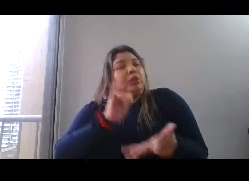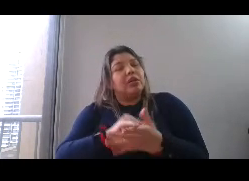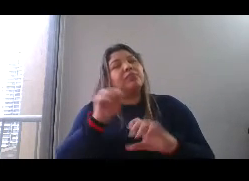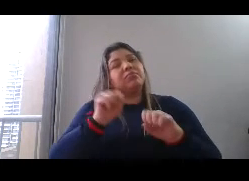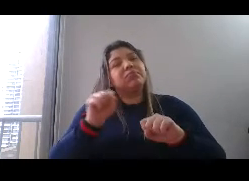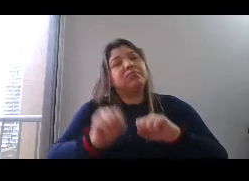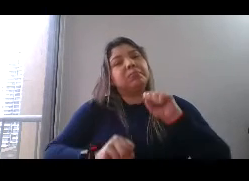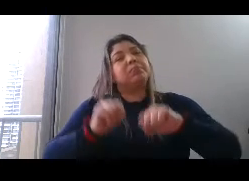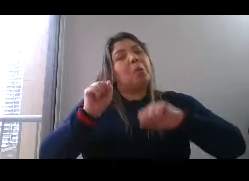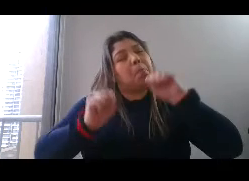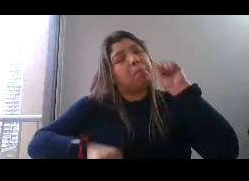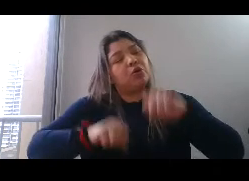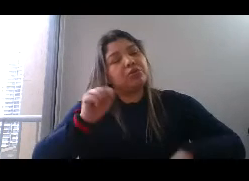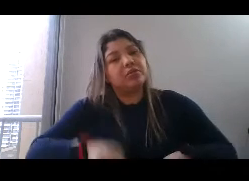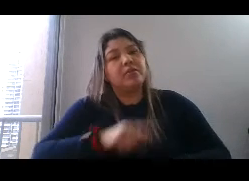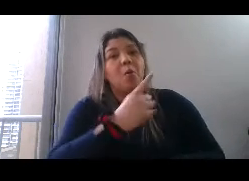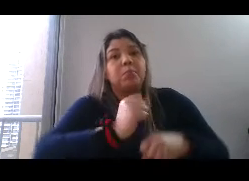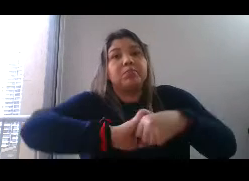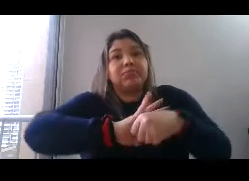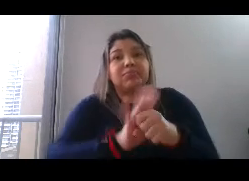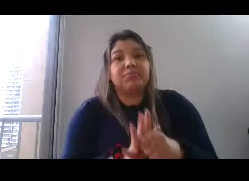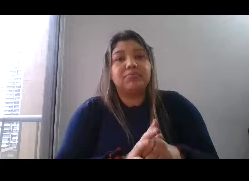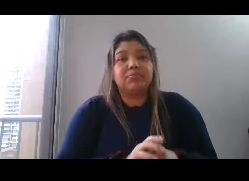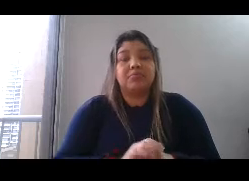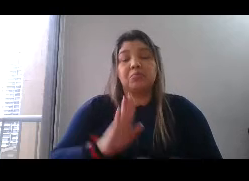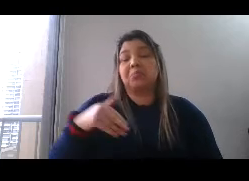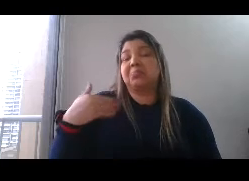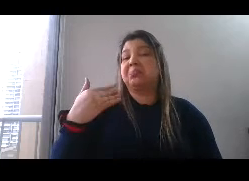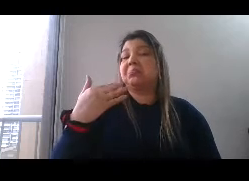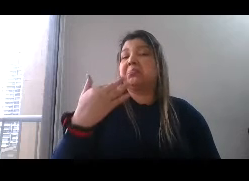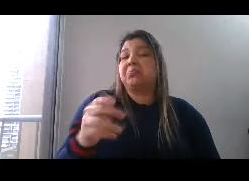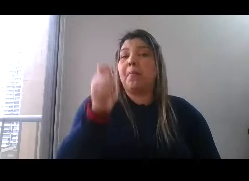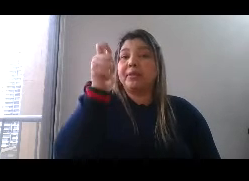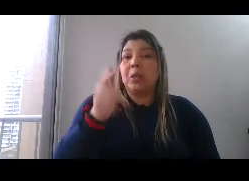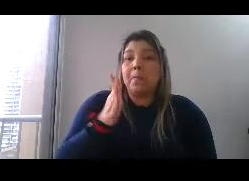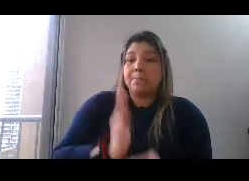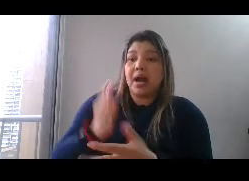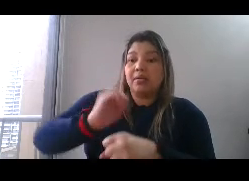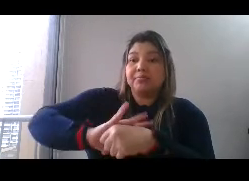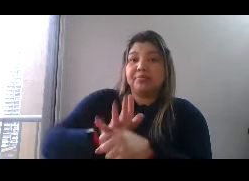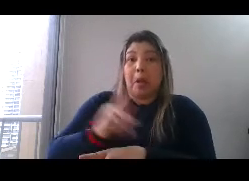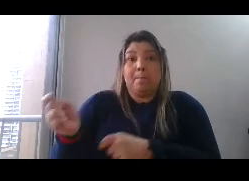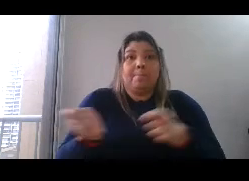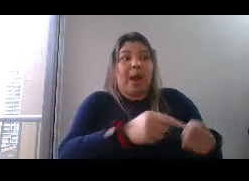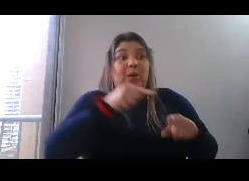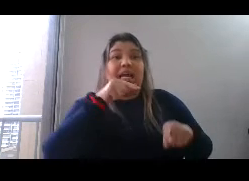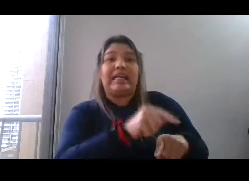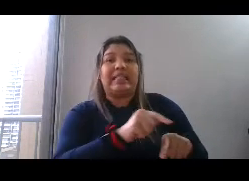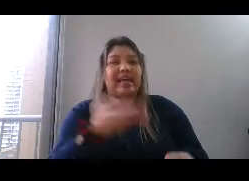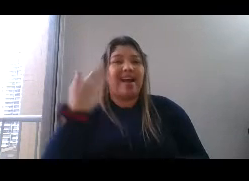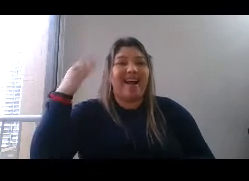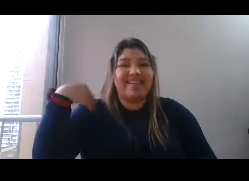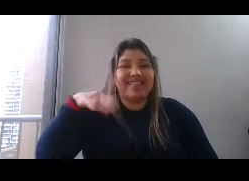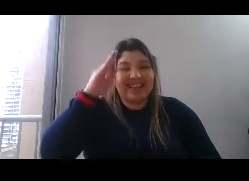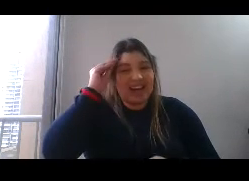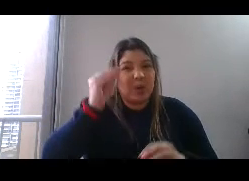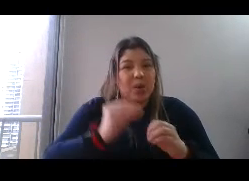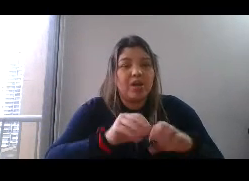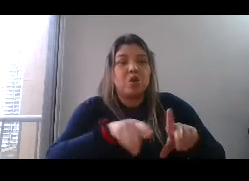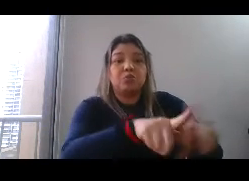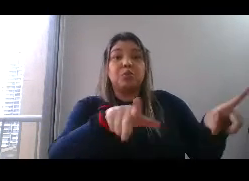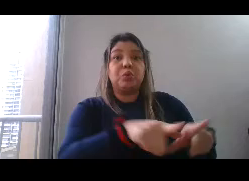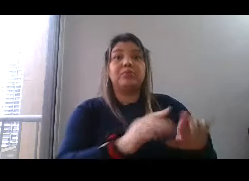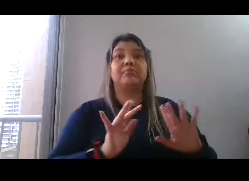paciente solicite la atención, debe tener definido, y cuando el encargado